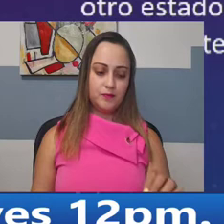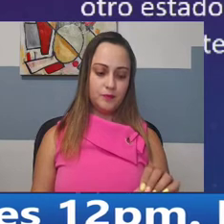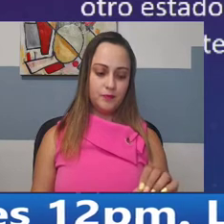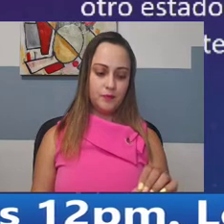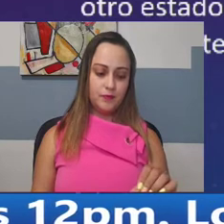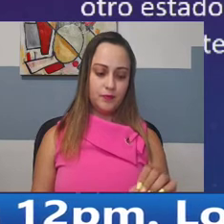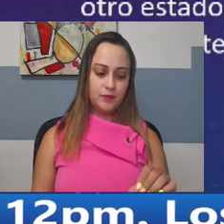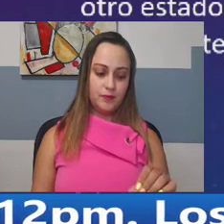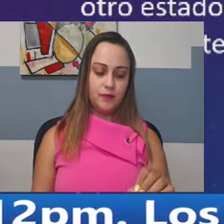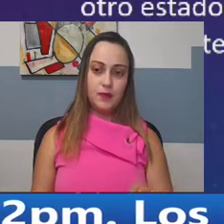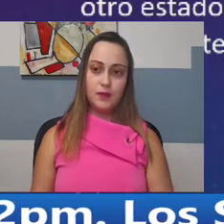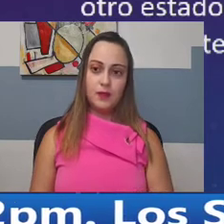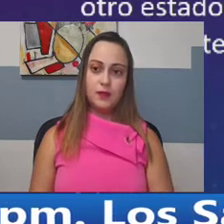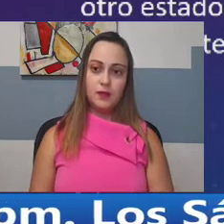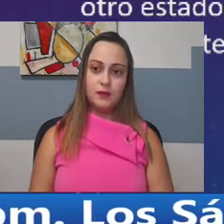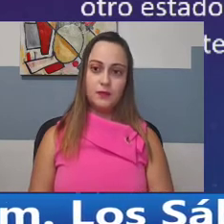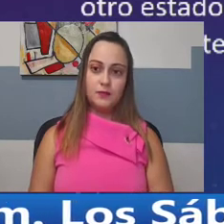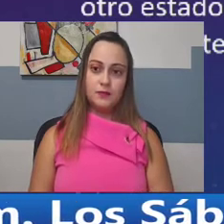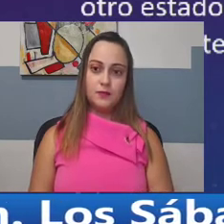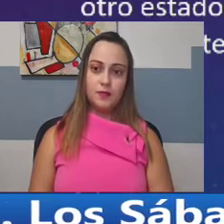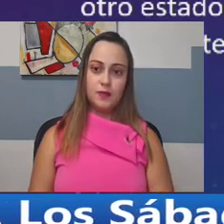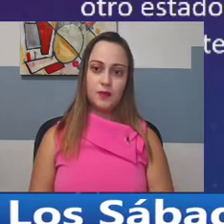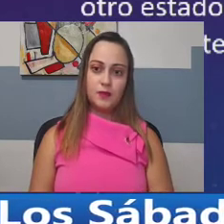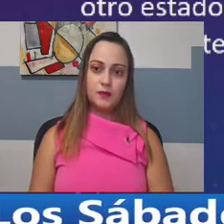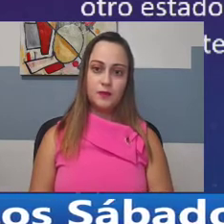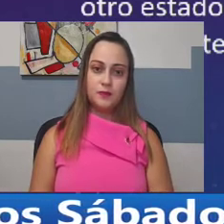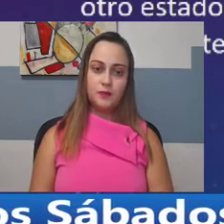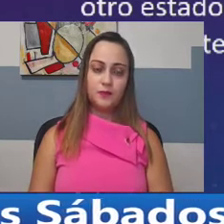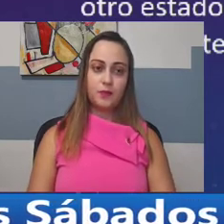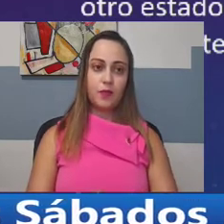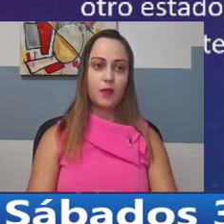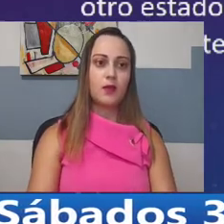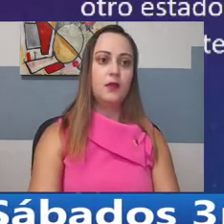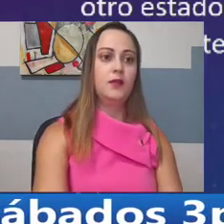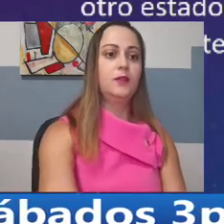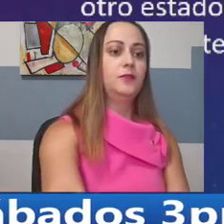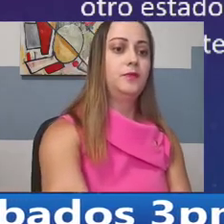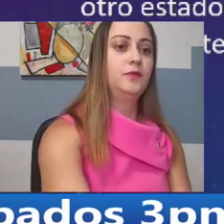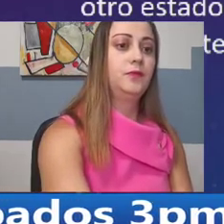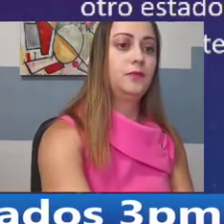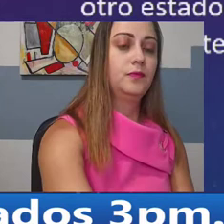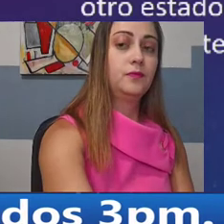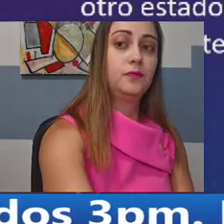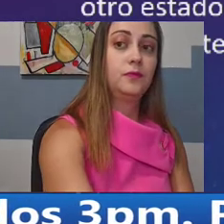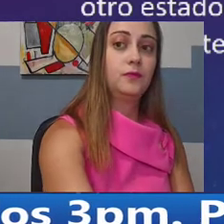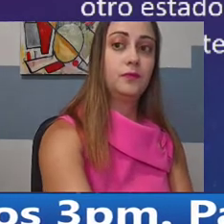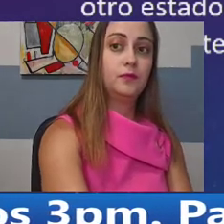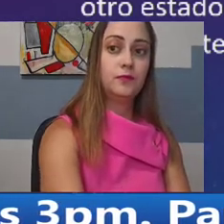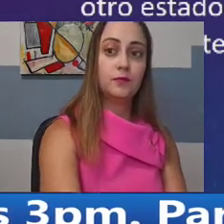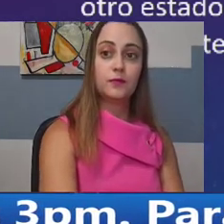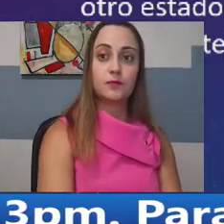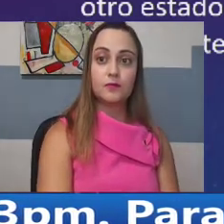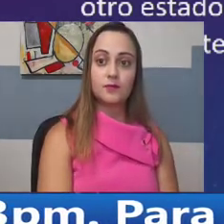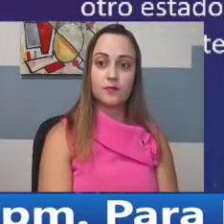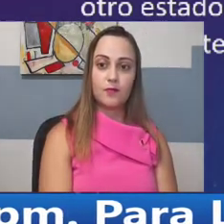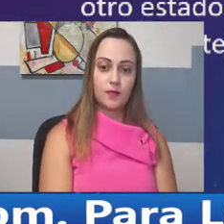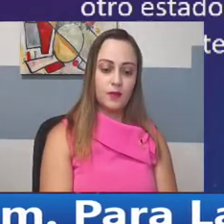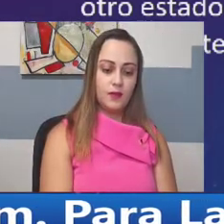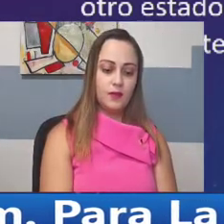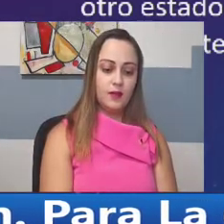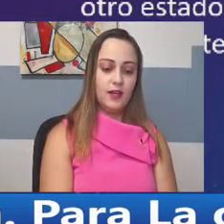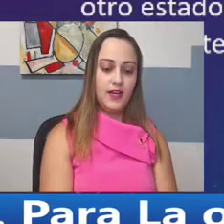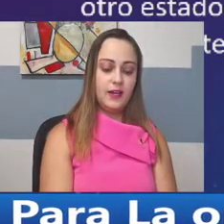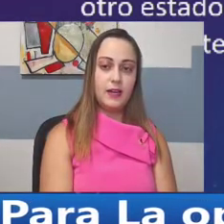Me recuerdo que había, no recuerdo exactamente, pero la más larga era la general.